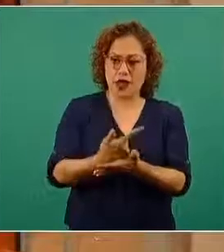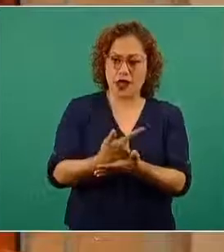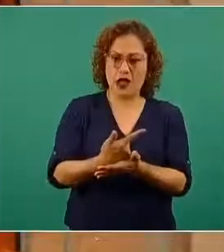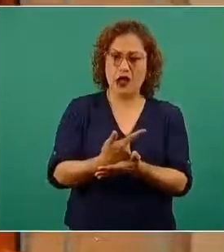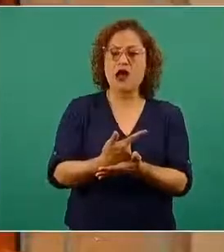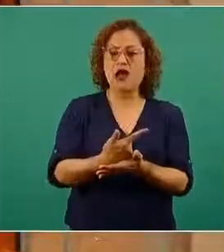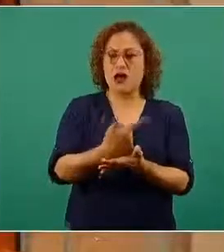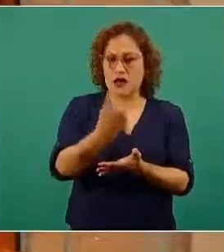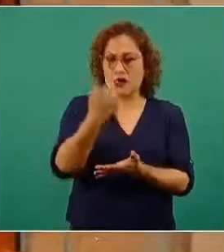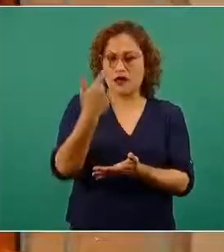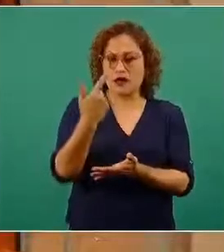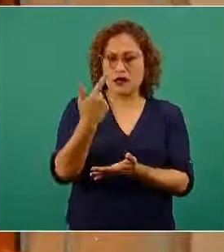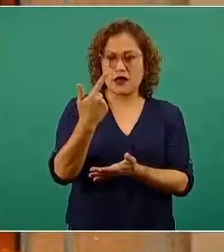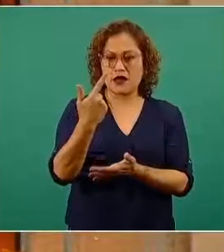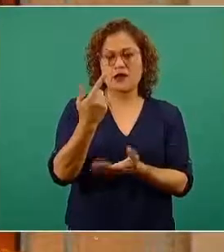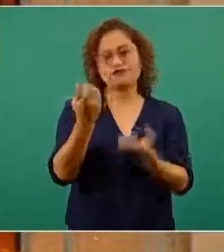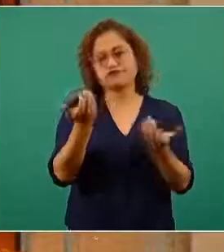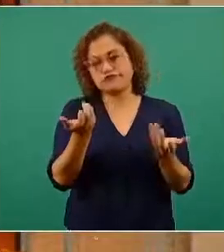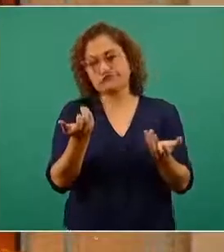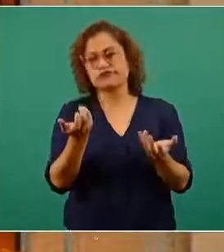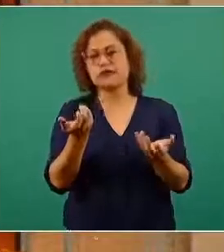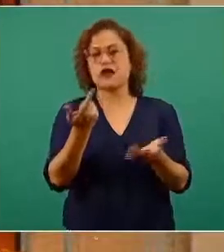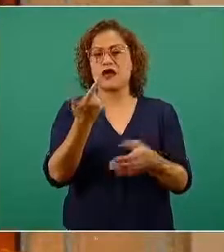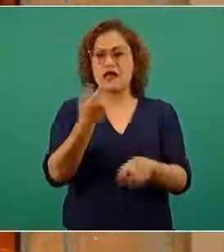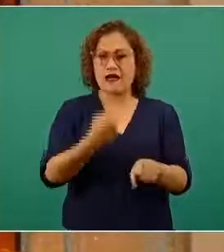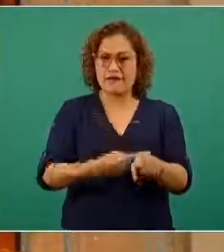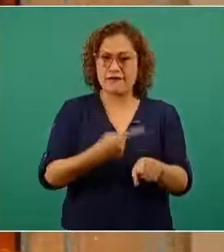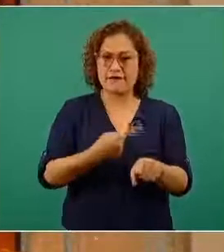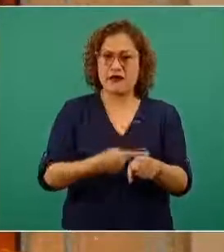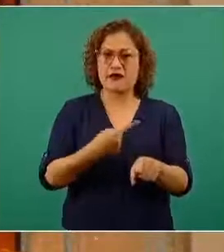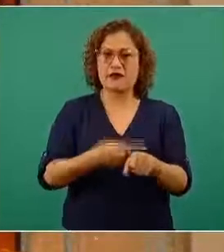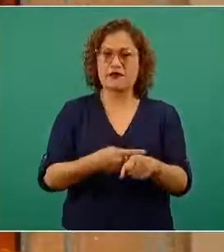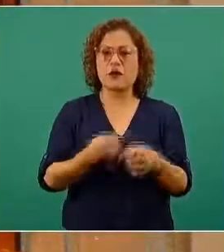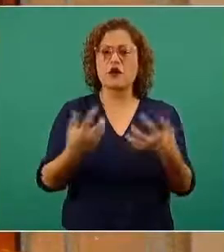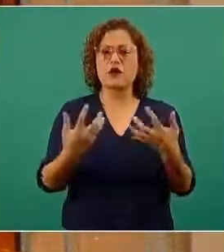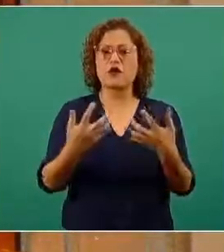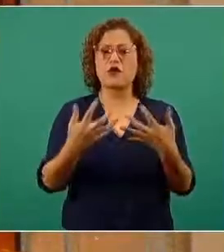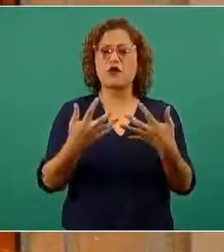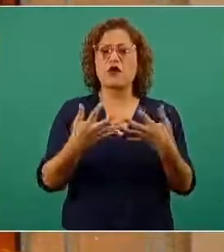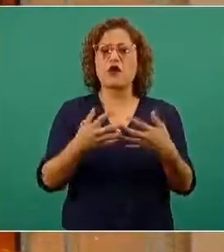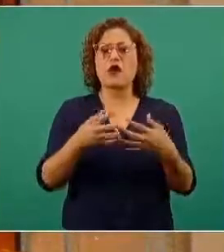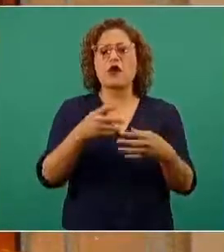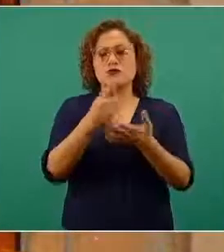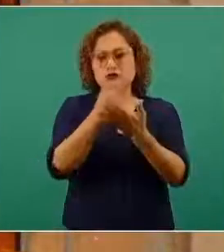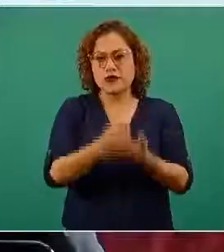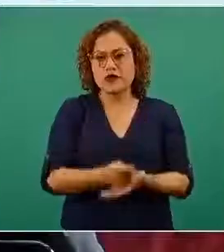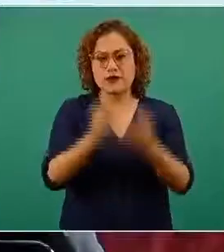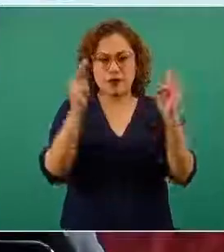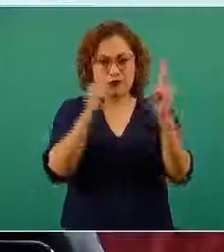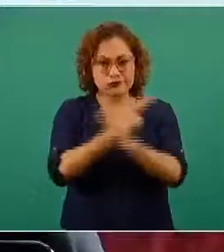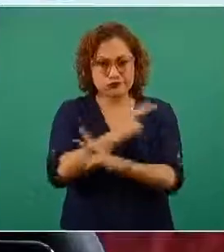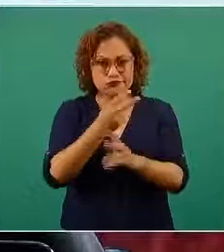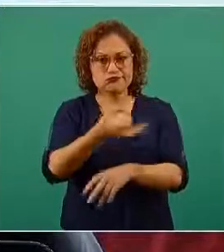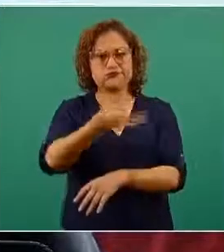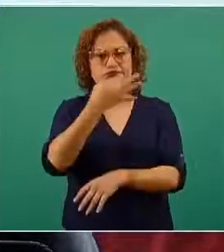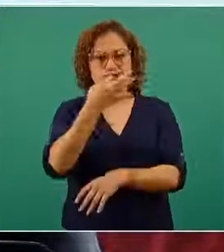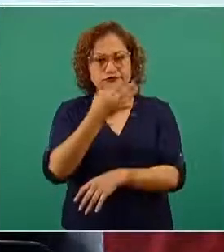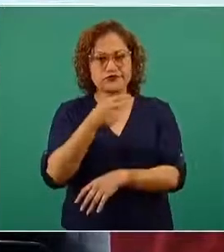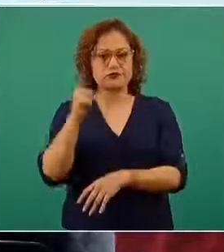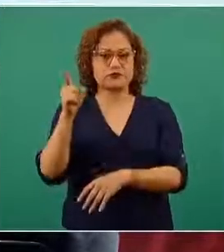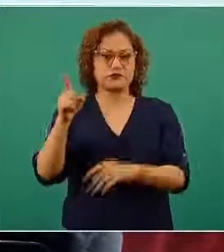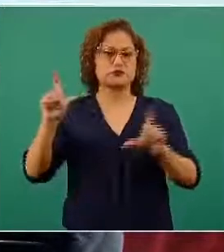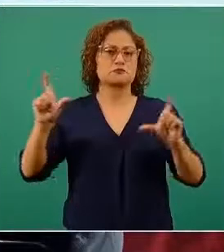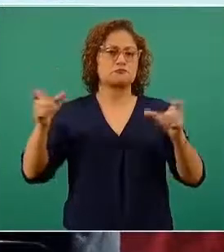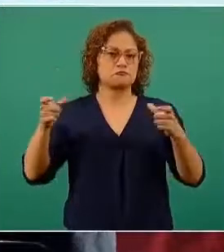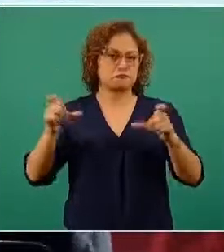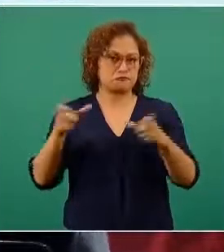atención oportuna en relación a, por ejemplo, oxigenoterapia o antiinflamatorios, pues continuamos con un descenso